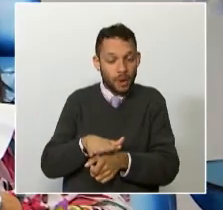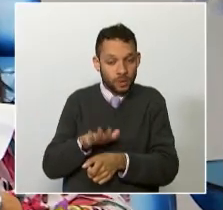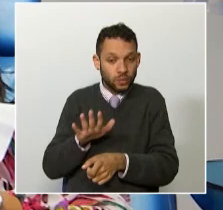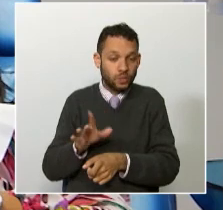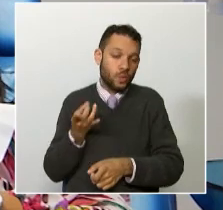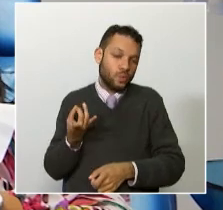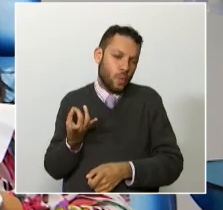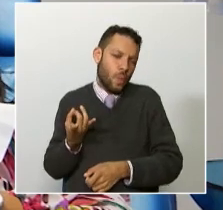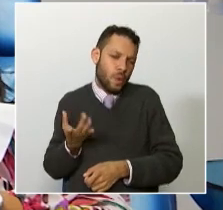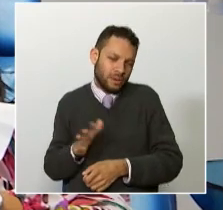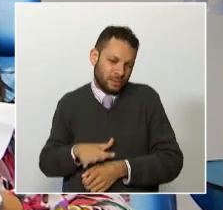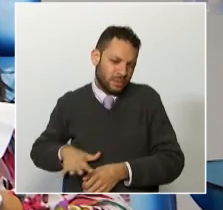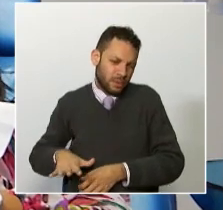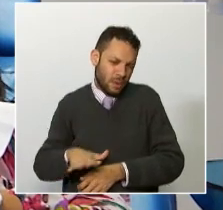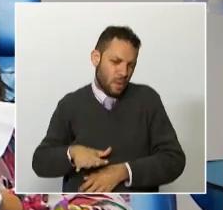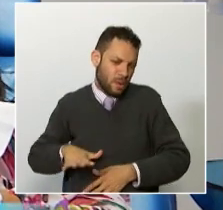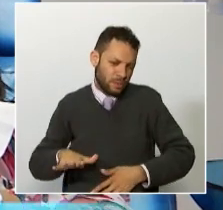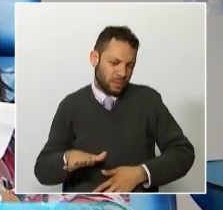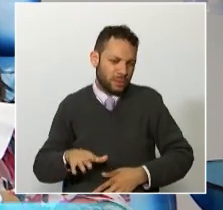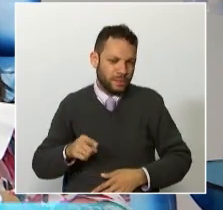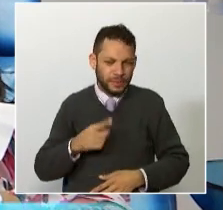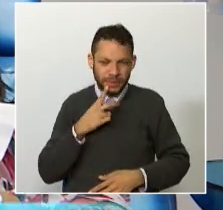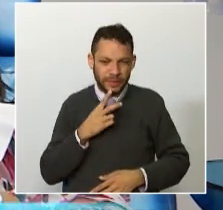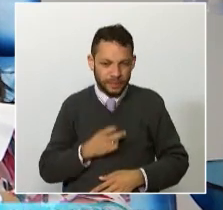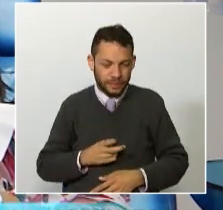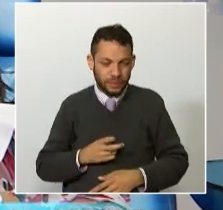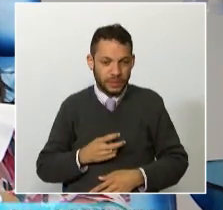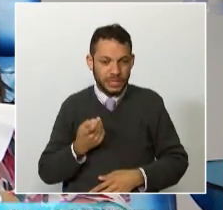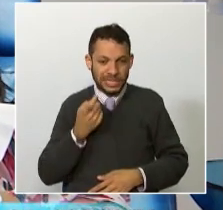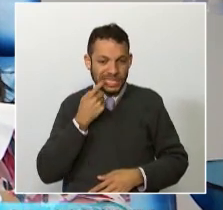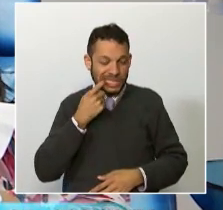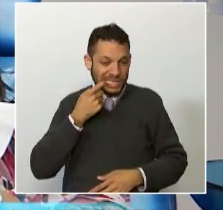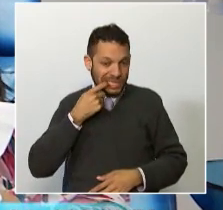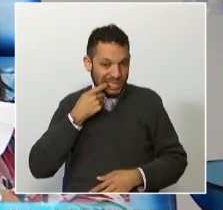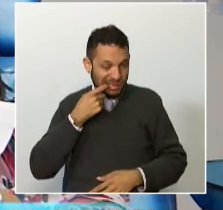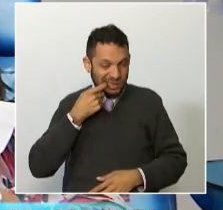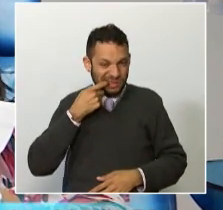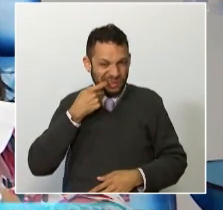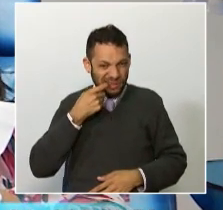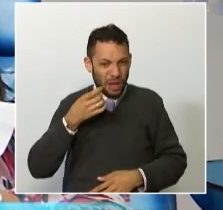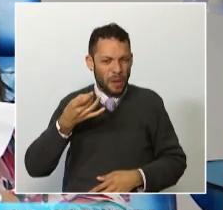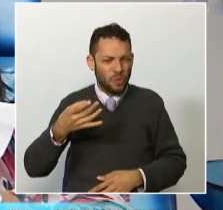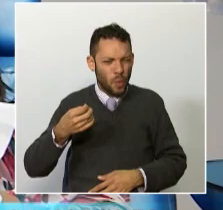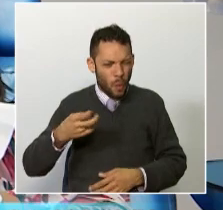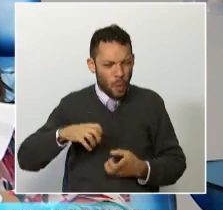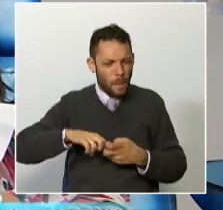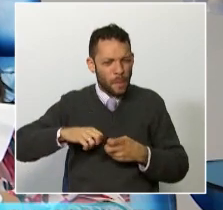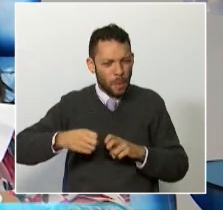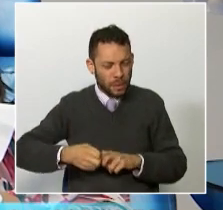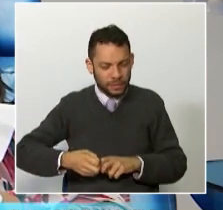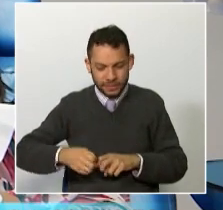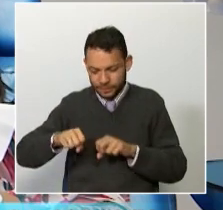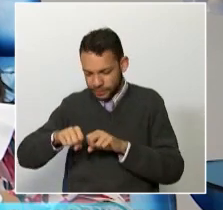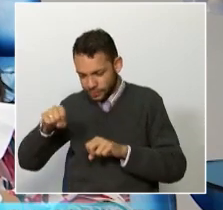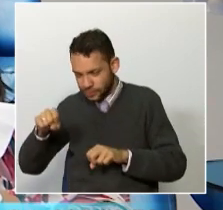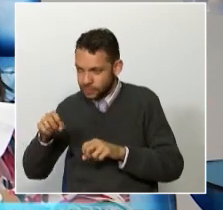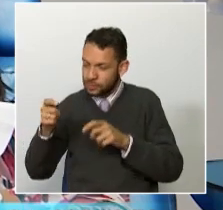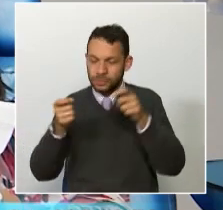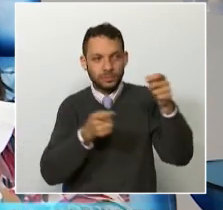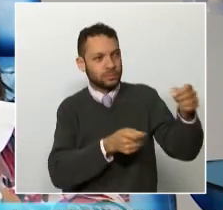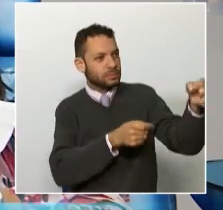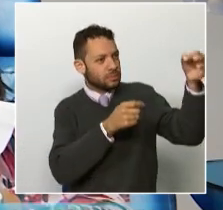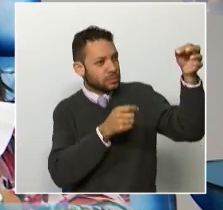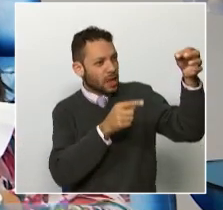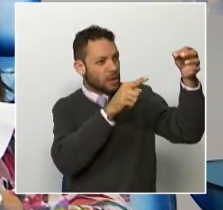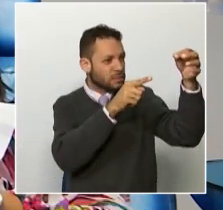Irma nos refería más o menos a nivel del canino, ¿sí? Una molestia, un dolor, miramos la radiografía,